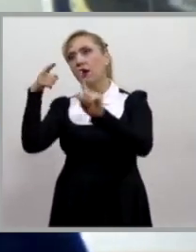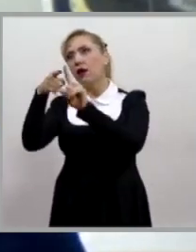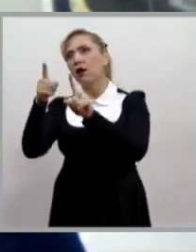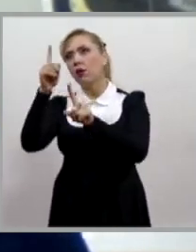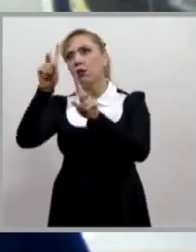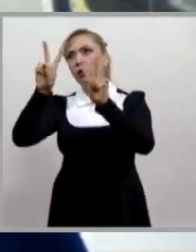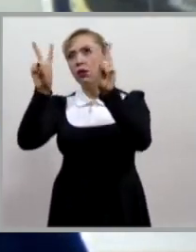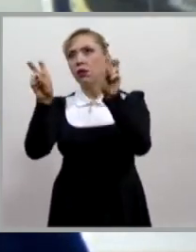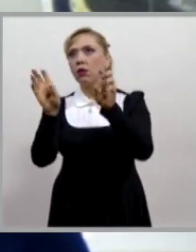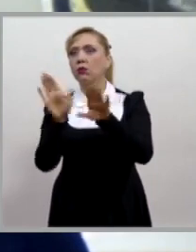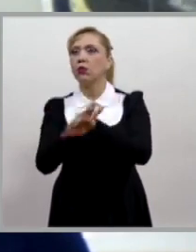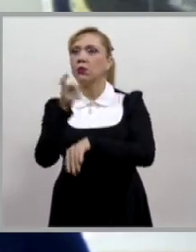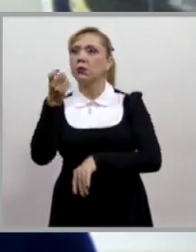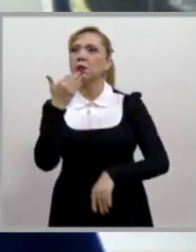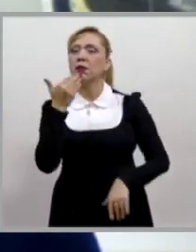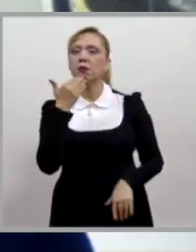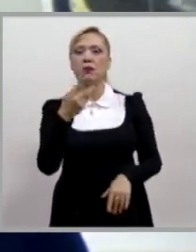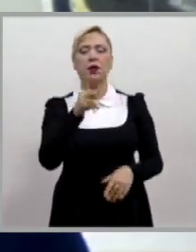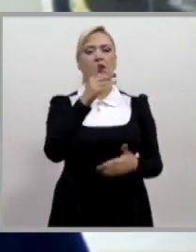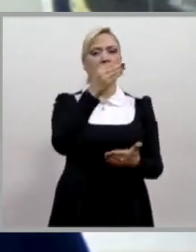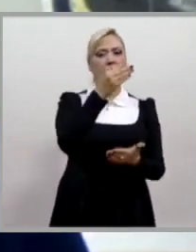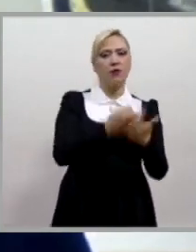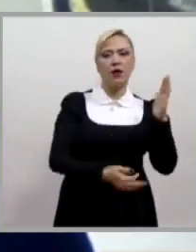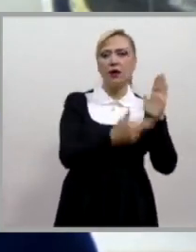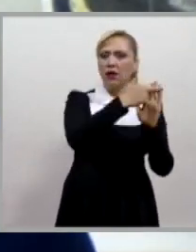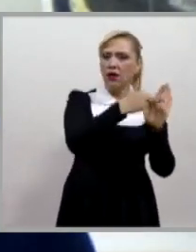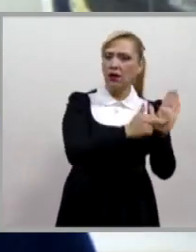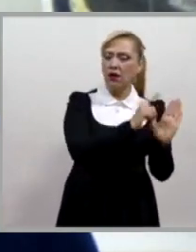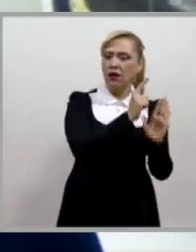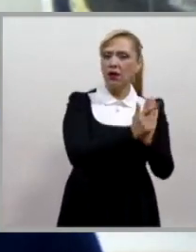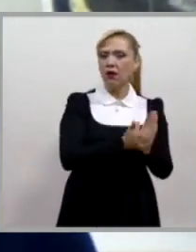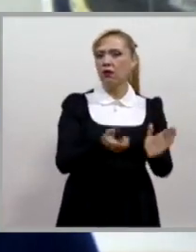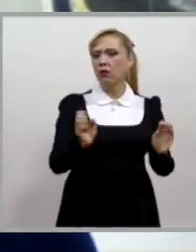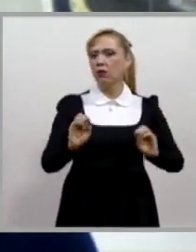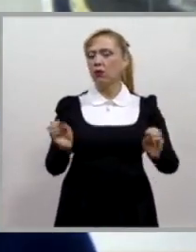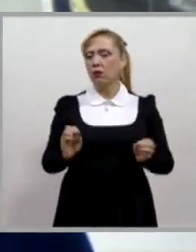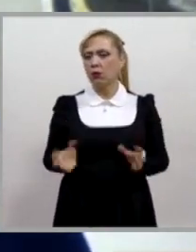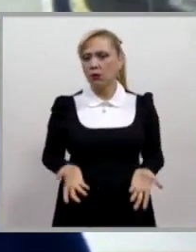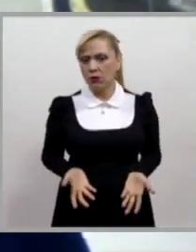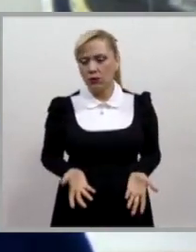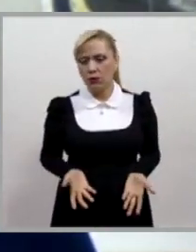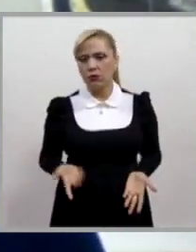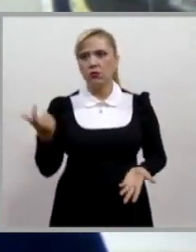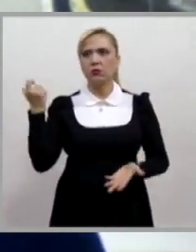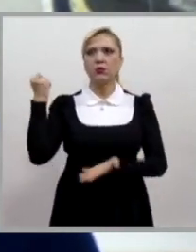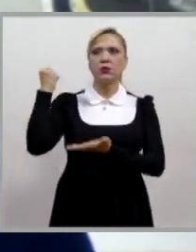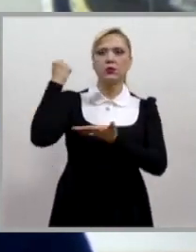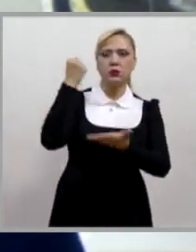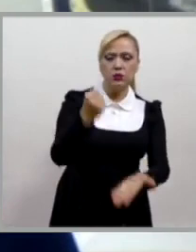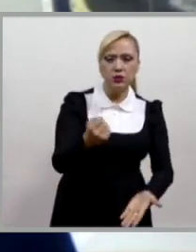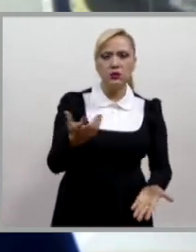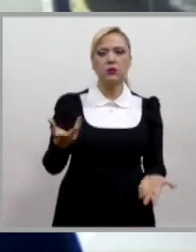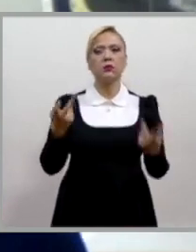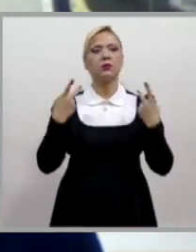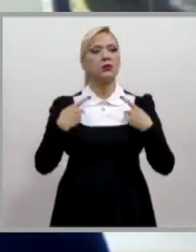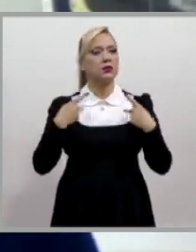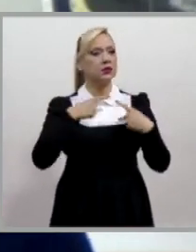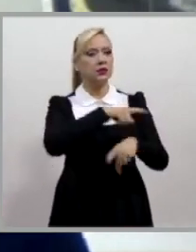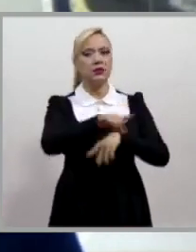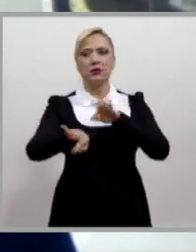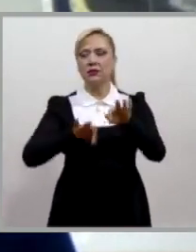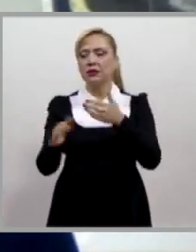la administración de justicia implica una política pública, es decir, la administración de presupuesto, de personal,